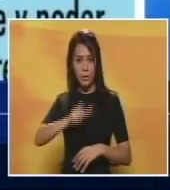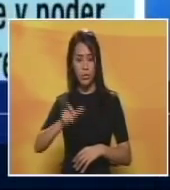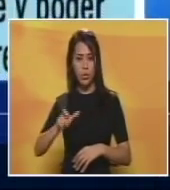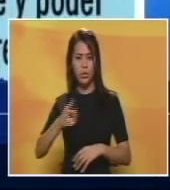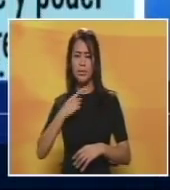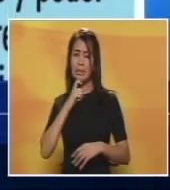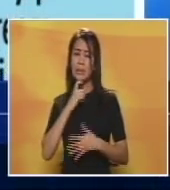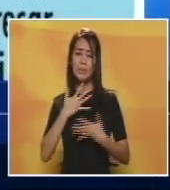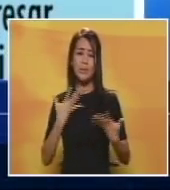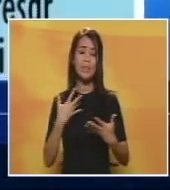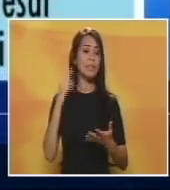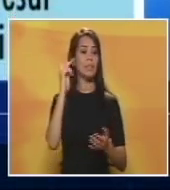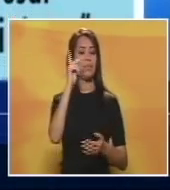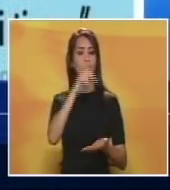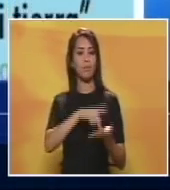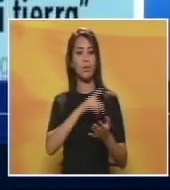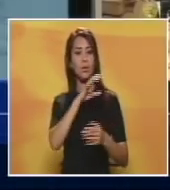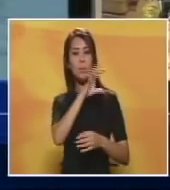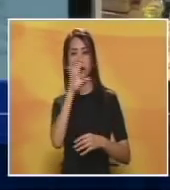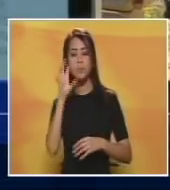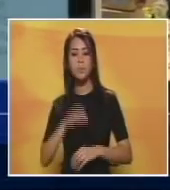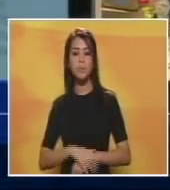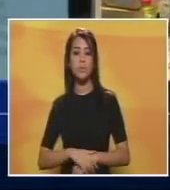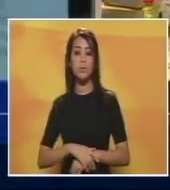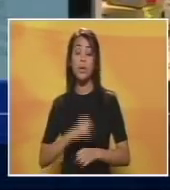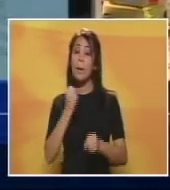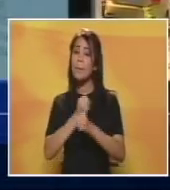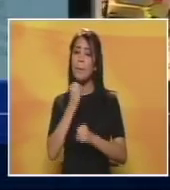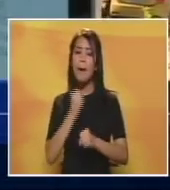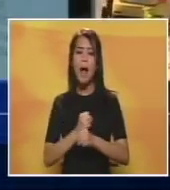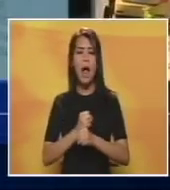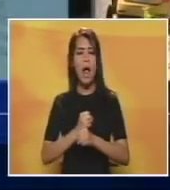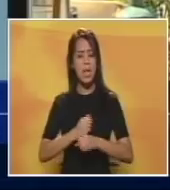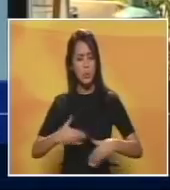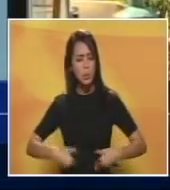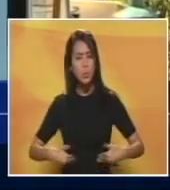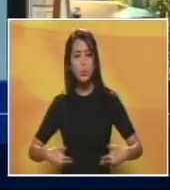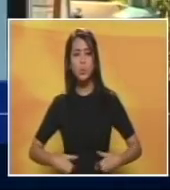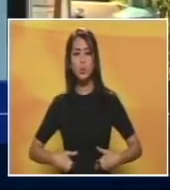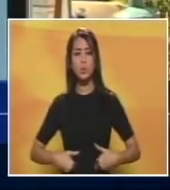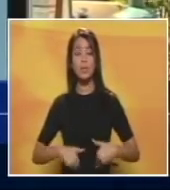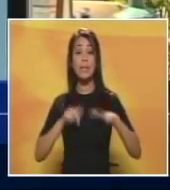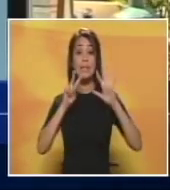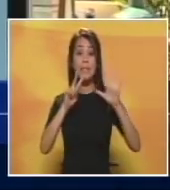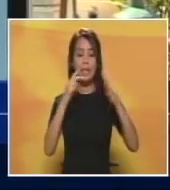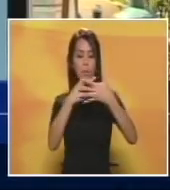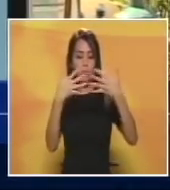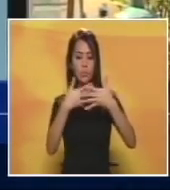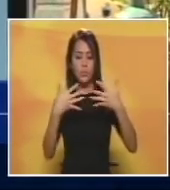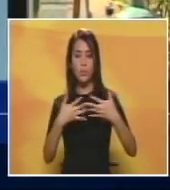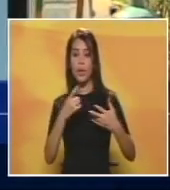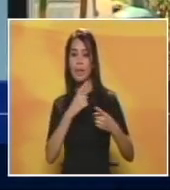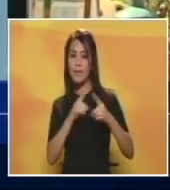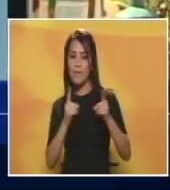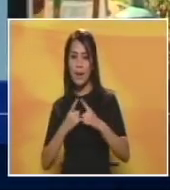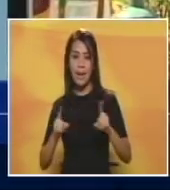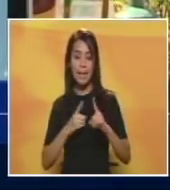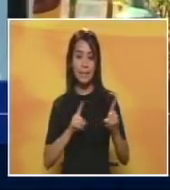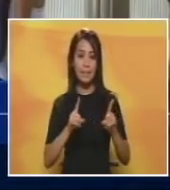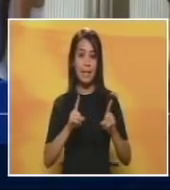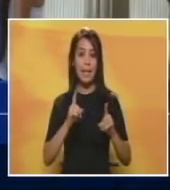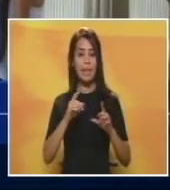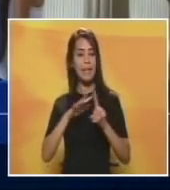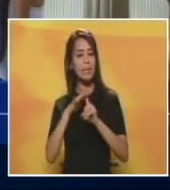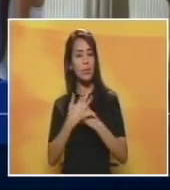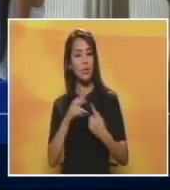duro de emigrar. La mayoría de los venezolanos venimos a trabajar, a echarle ganas. 7 frases distintas que relatan la situación de los